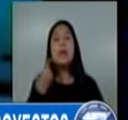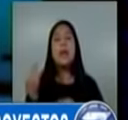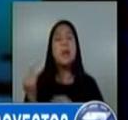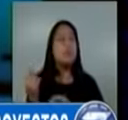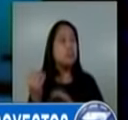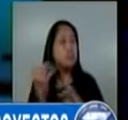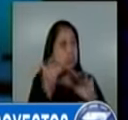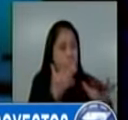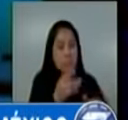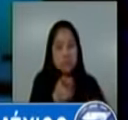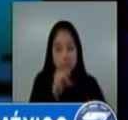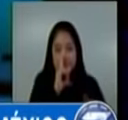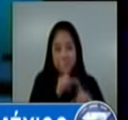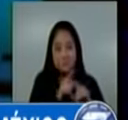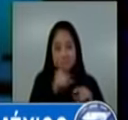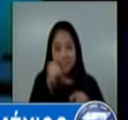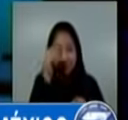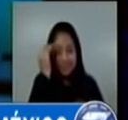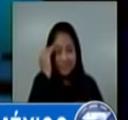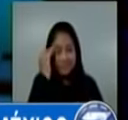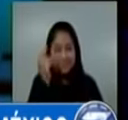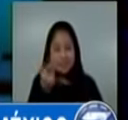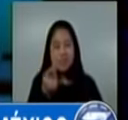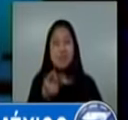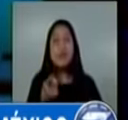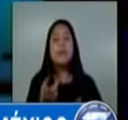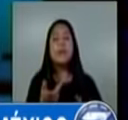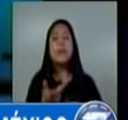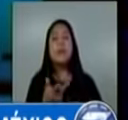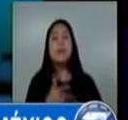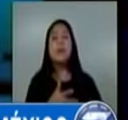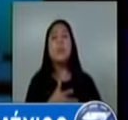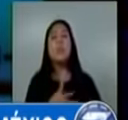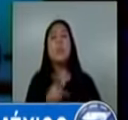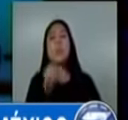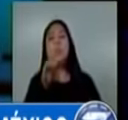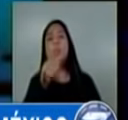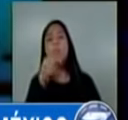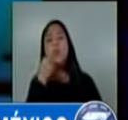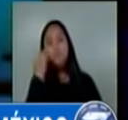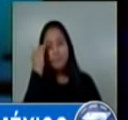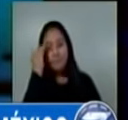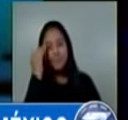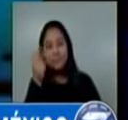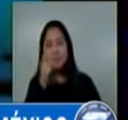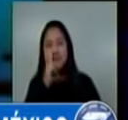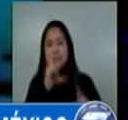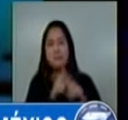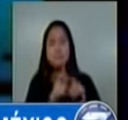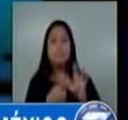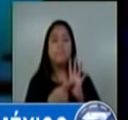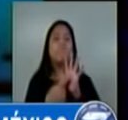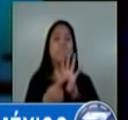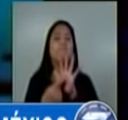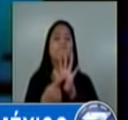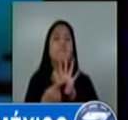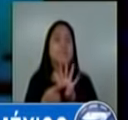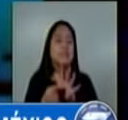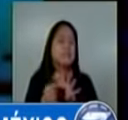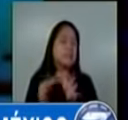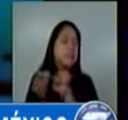todos sabemos, amigas, amigos de Guatemala, es la evidencia de la